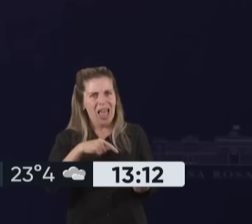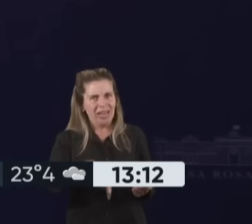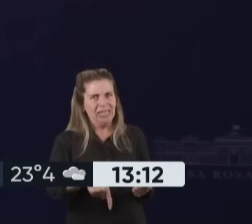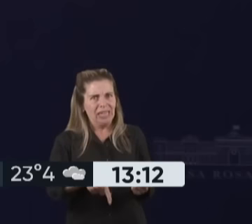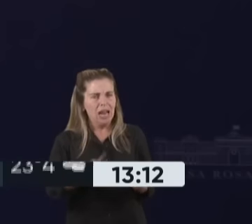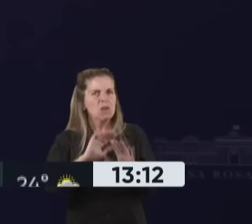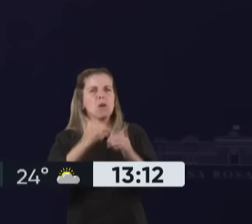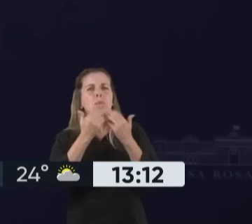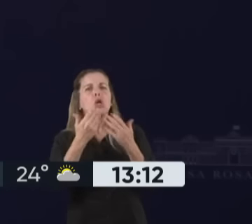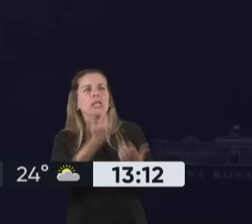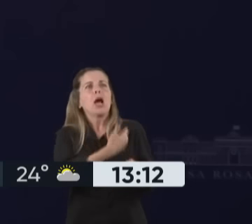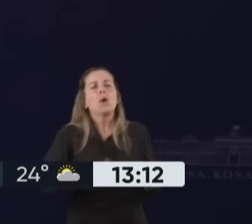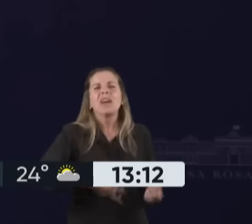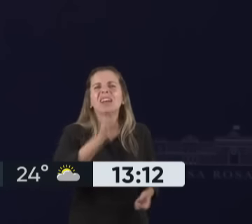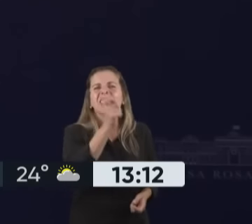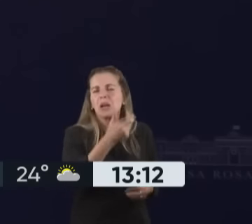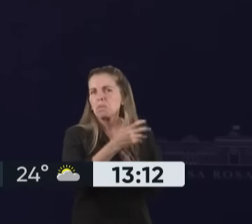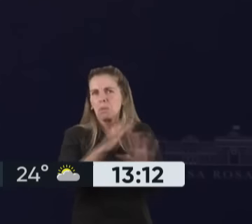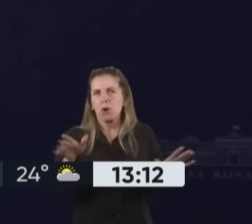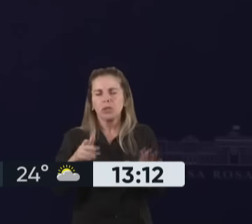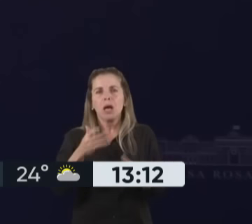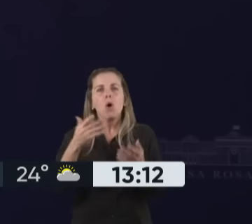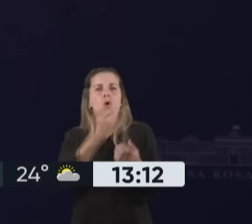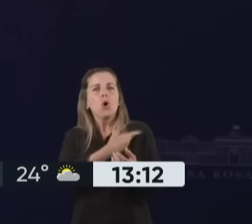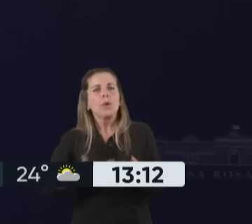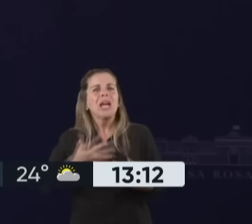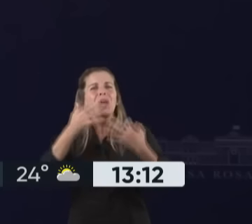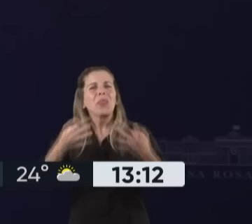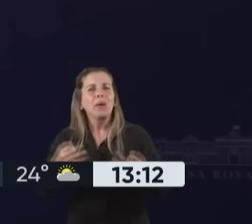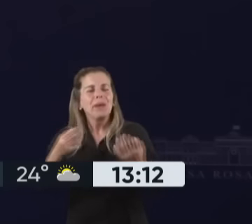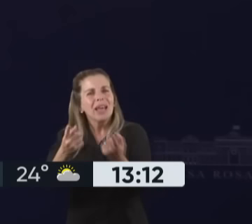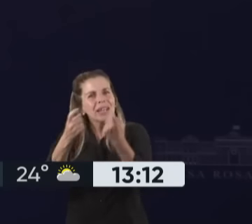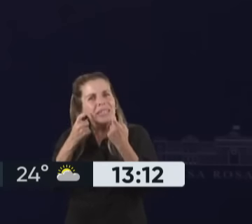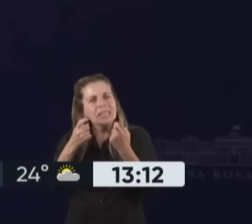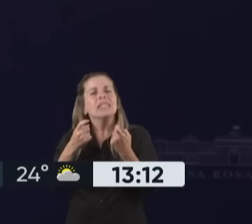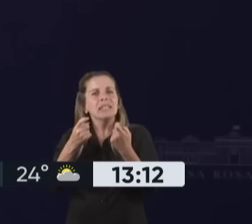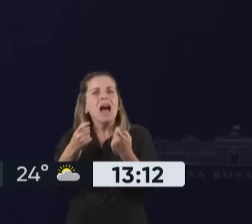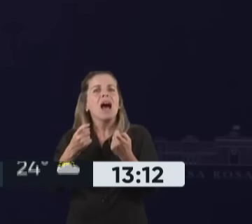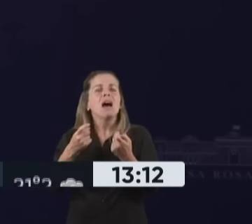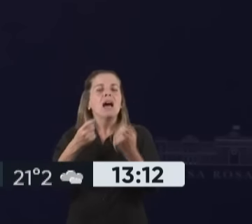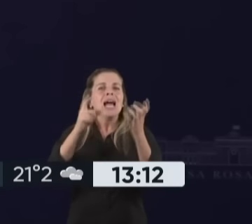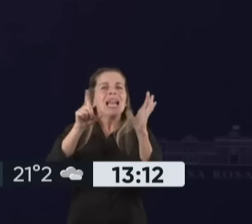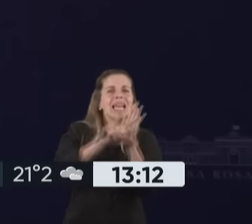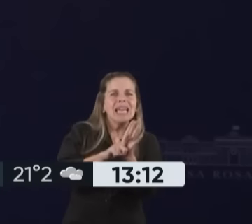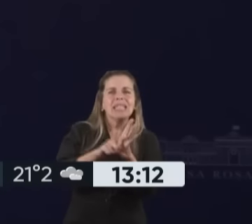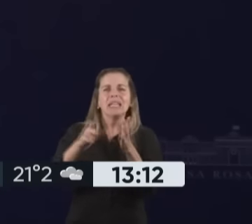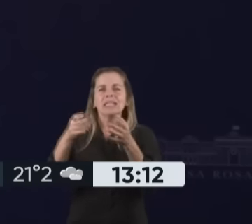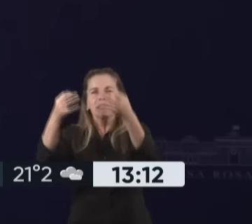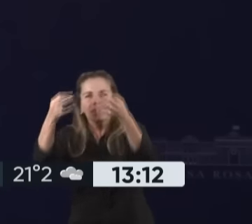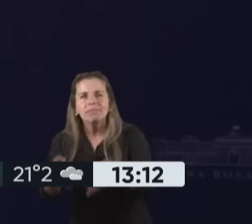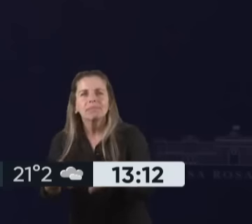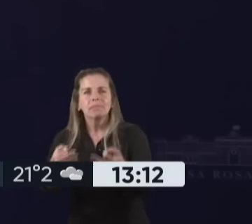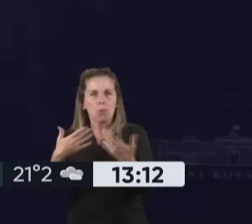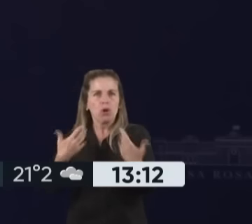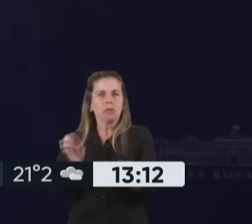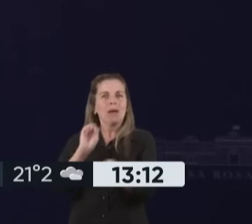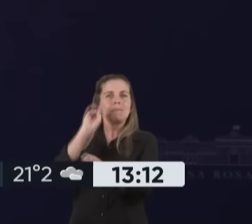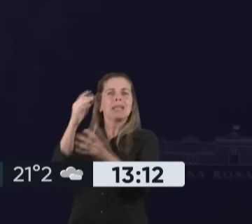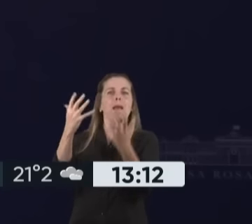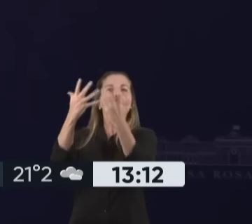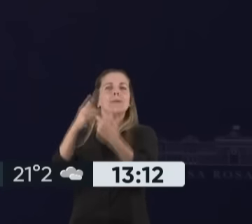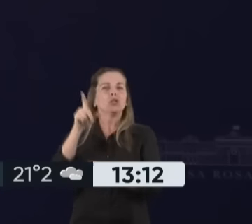turno. Necesita que las políticas de seguridad estén talladas en piedra. Necesita que se conviertan en ley para proteger